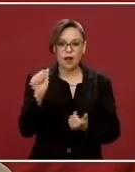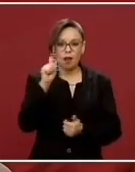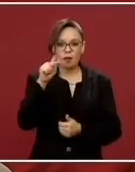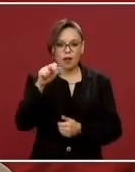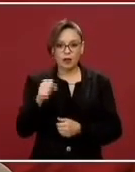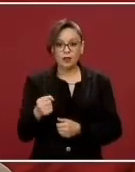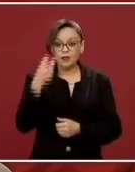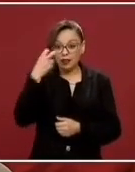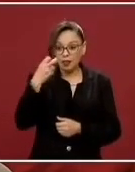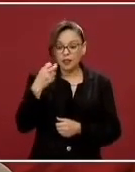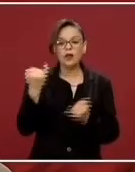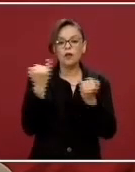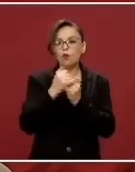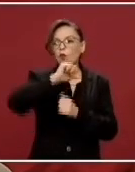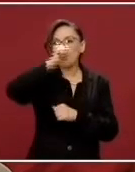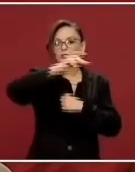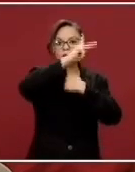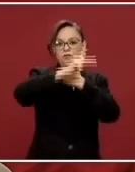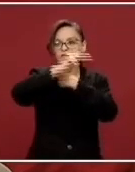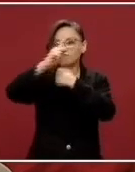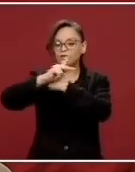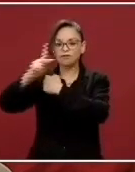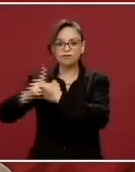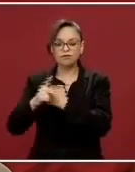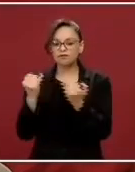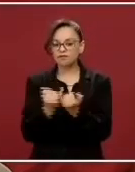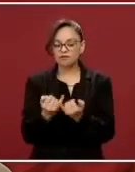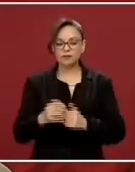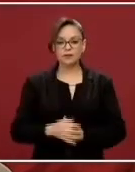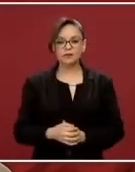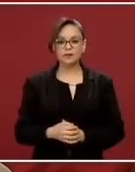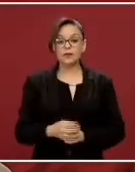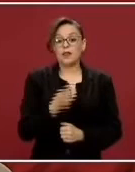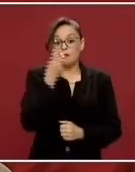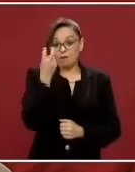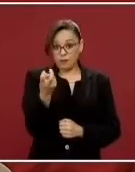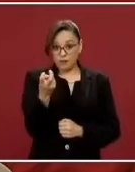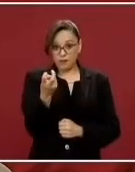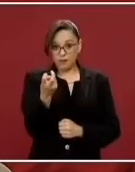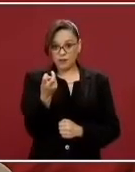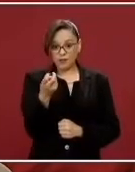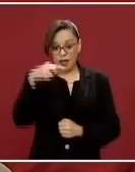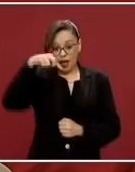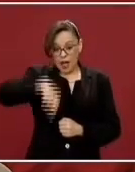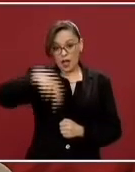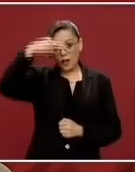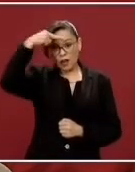países. Por eso es que tomamos la decisión en México,